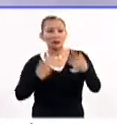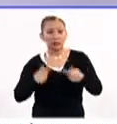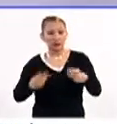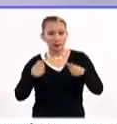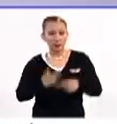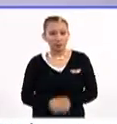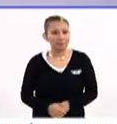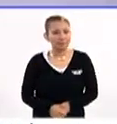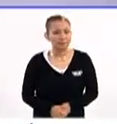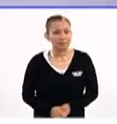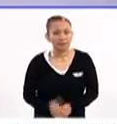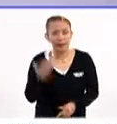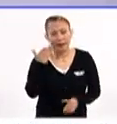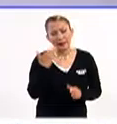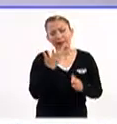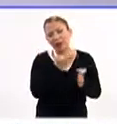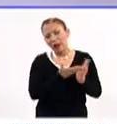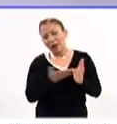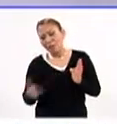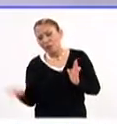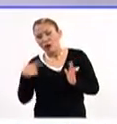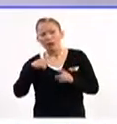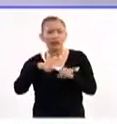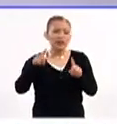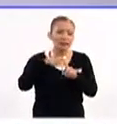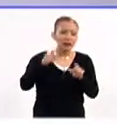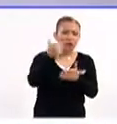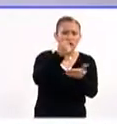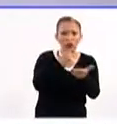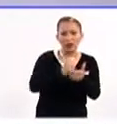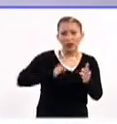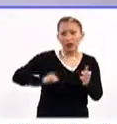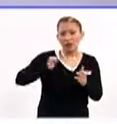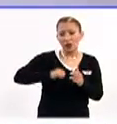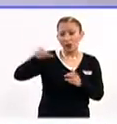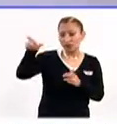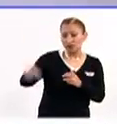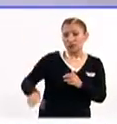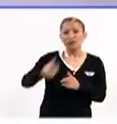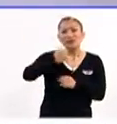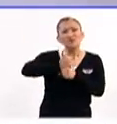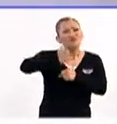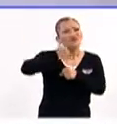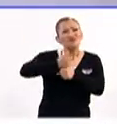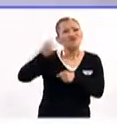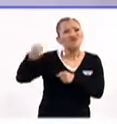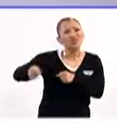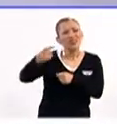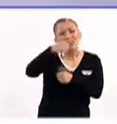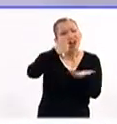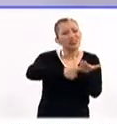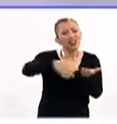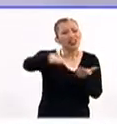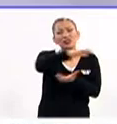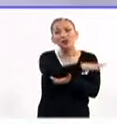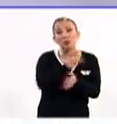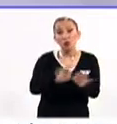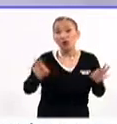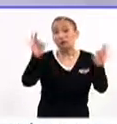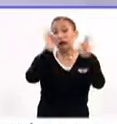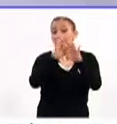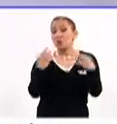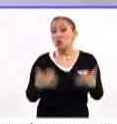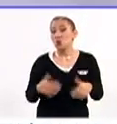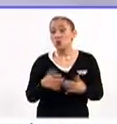general. A través del tiempo y en las civilizaciones más antiguas, el papel de los ancianos en la sociedad ha sido de una